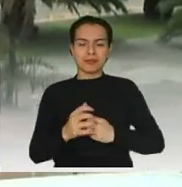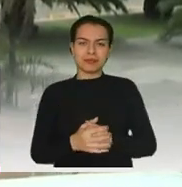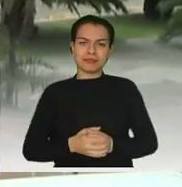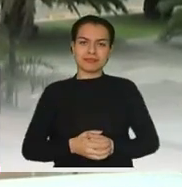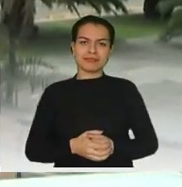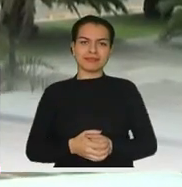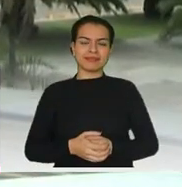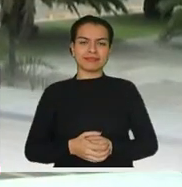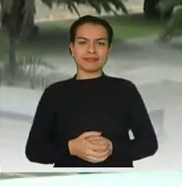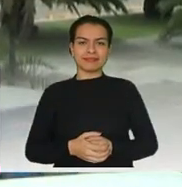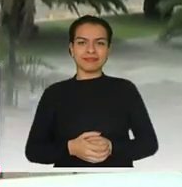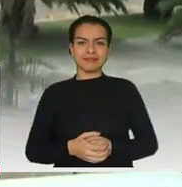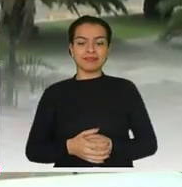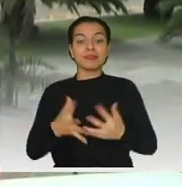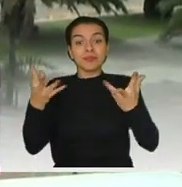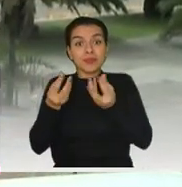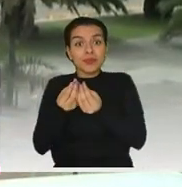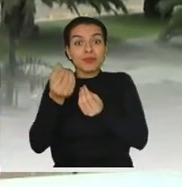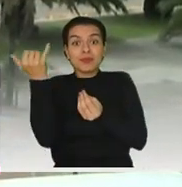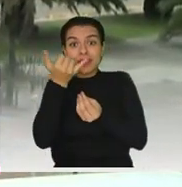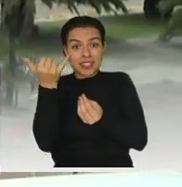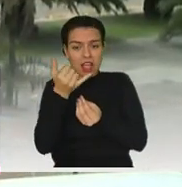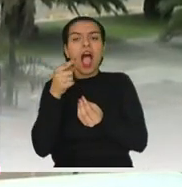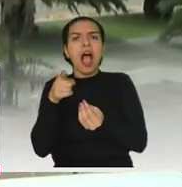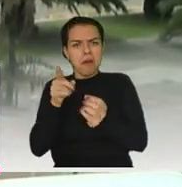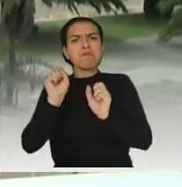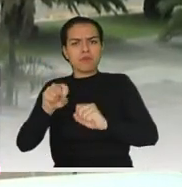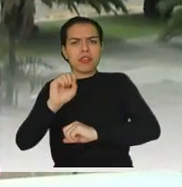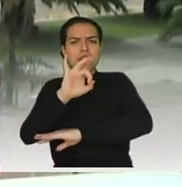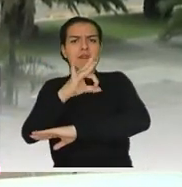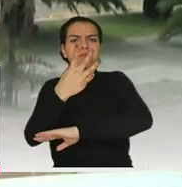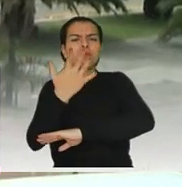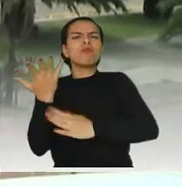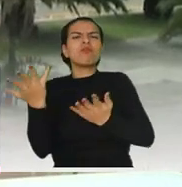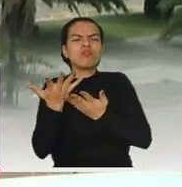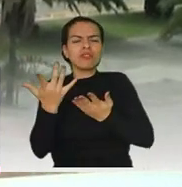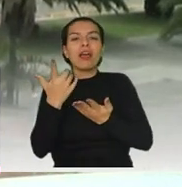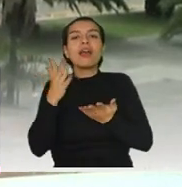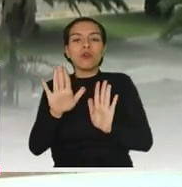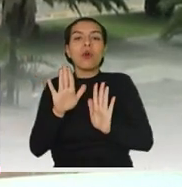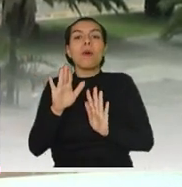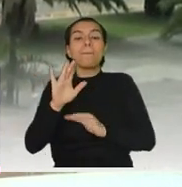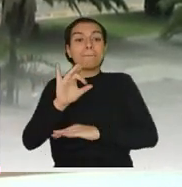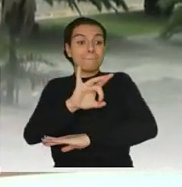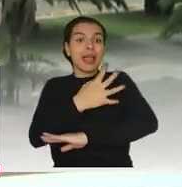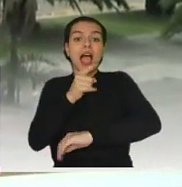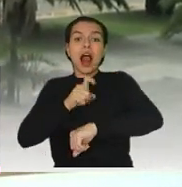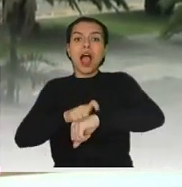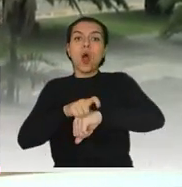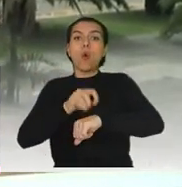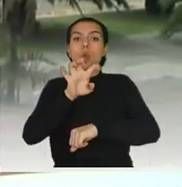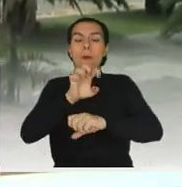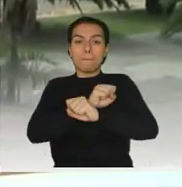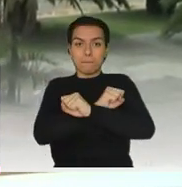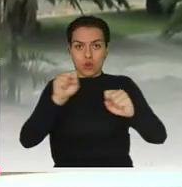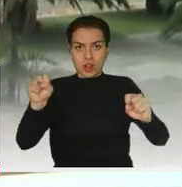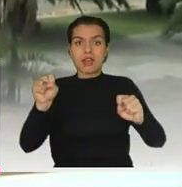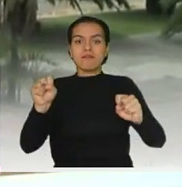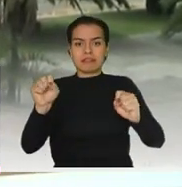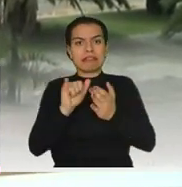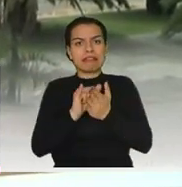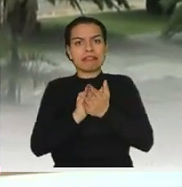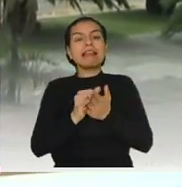Además, los hinchas tendrán la oportunidad de conectarse a través de la aplicación virtual a partir de las 9 de la mañana con el plantel profesional en el entrenamiento en